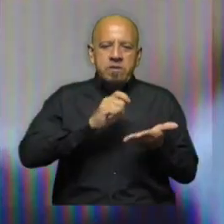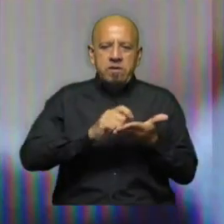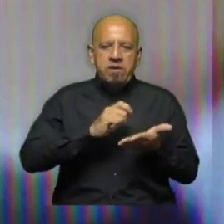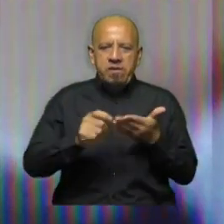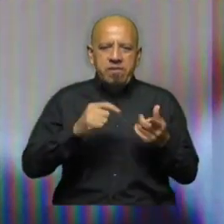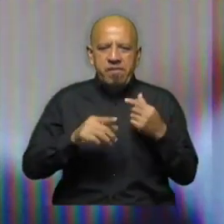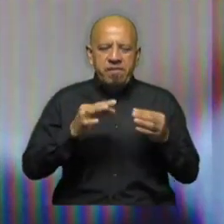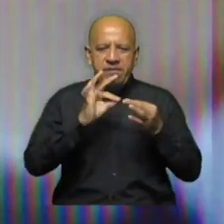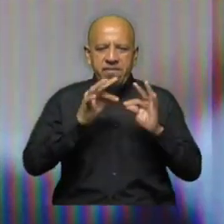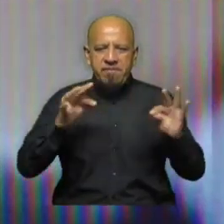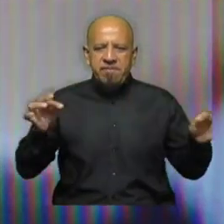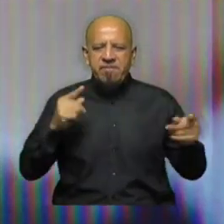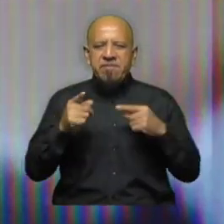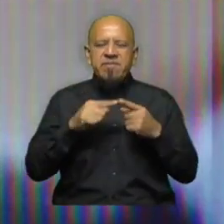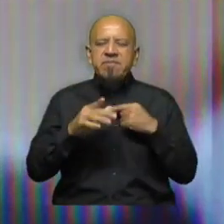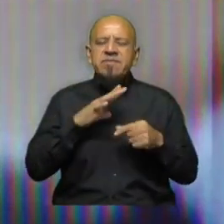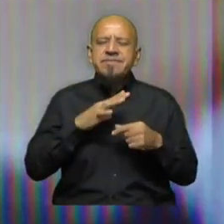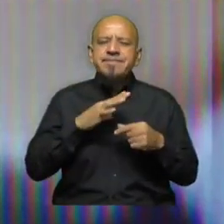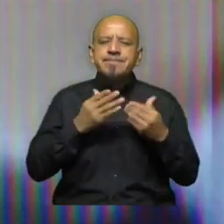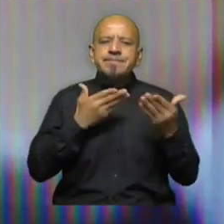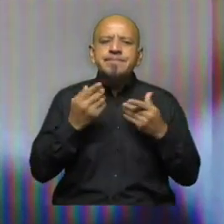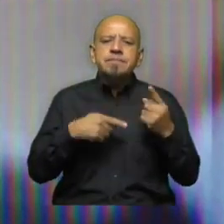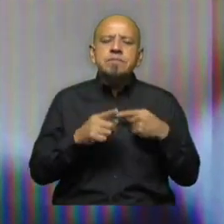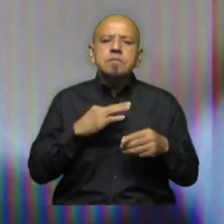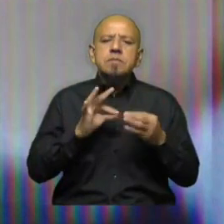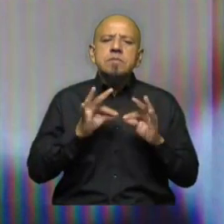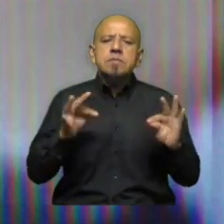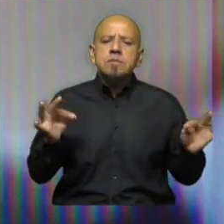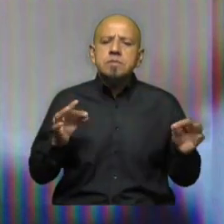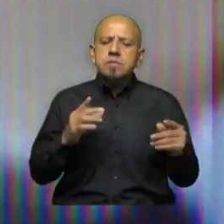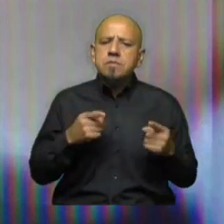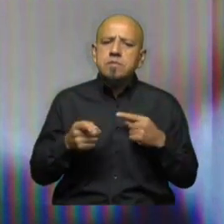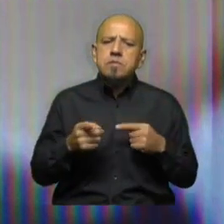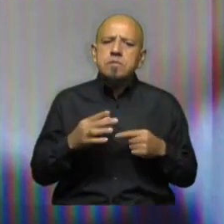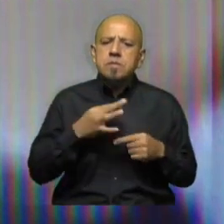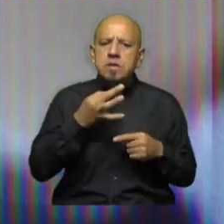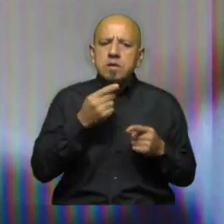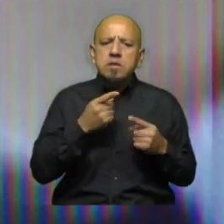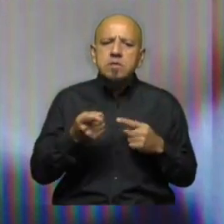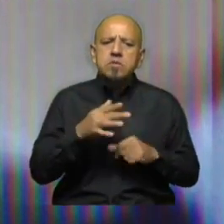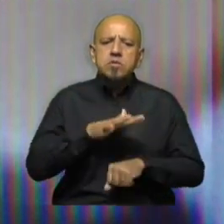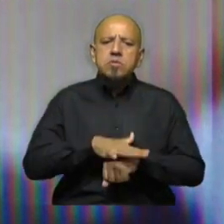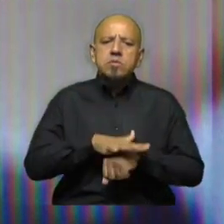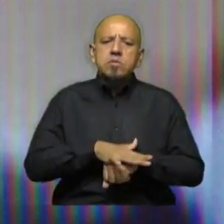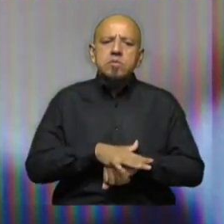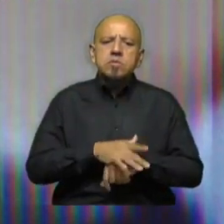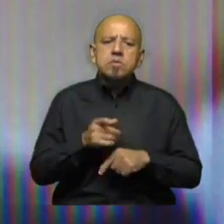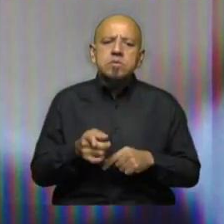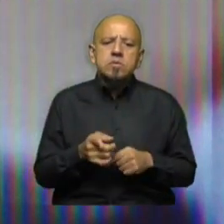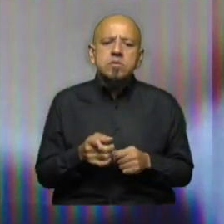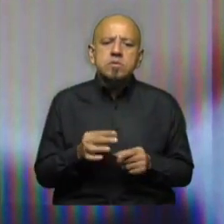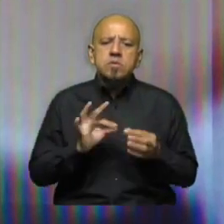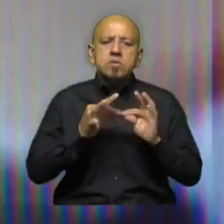de una canción, ese momento que él canta, pero cómo la frase resignifica totalmente cuando es dicha en otro momento y de otra manera. Esa